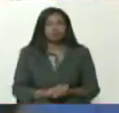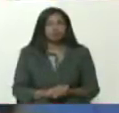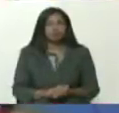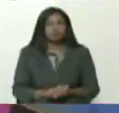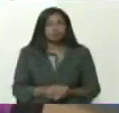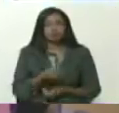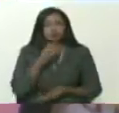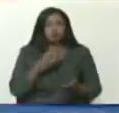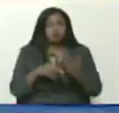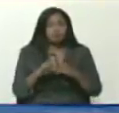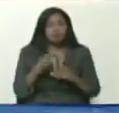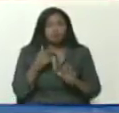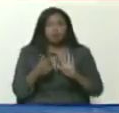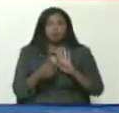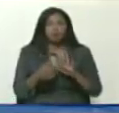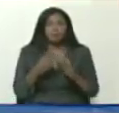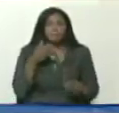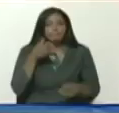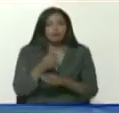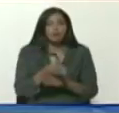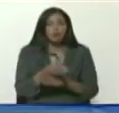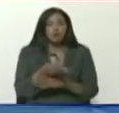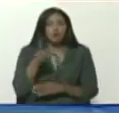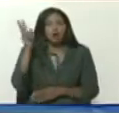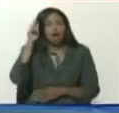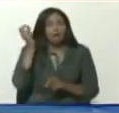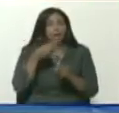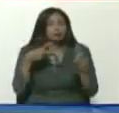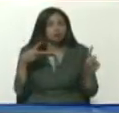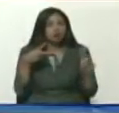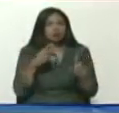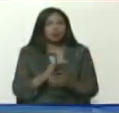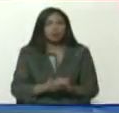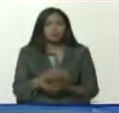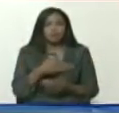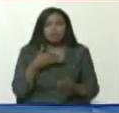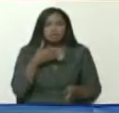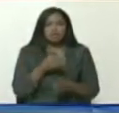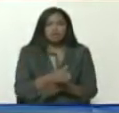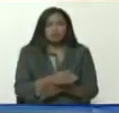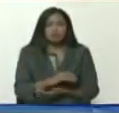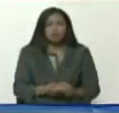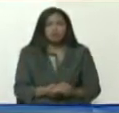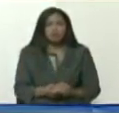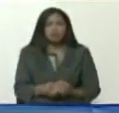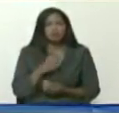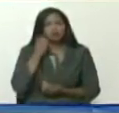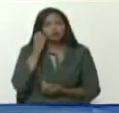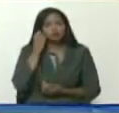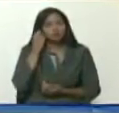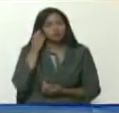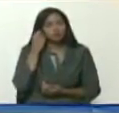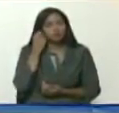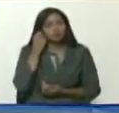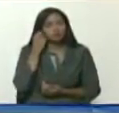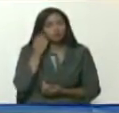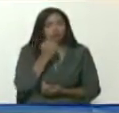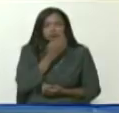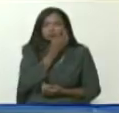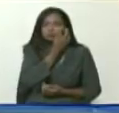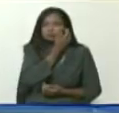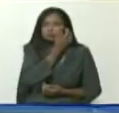Bueno, vamos a hacer una muestra. Vámonos a Amazonas. ¿Quieren ir a Amazonas en este momento? Vámonos para Amazonas,